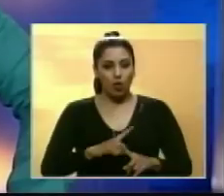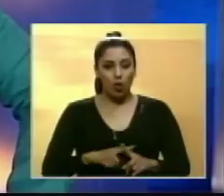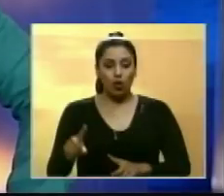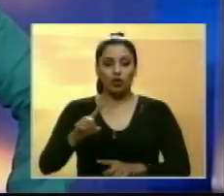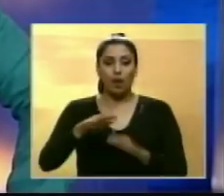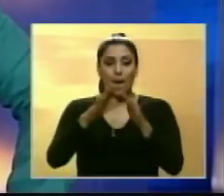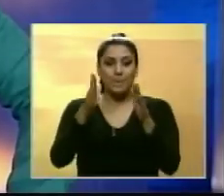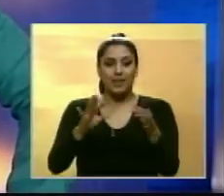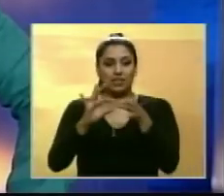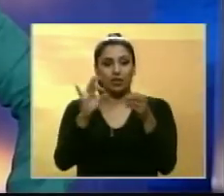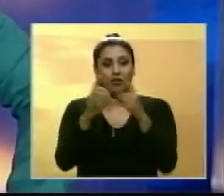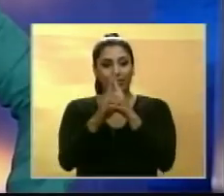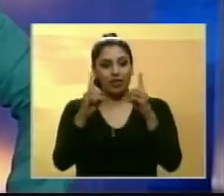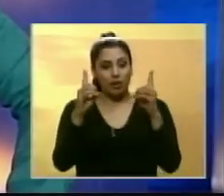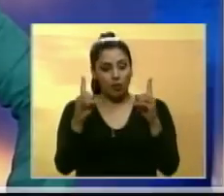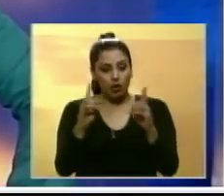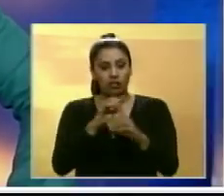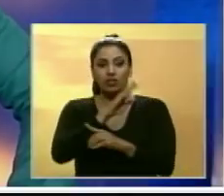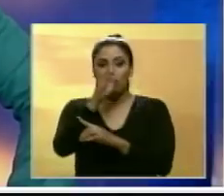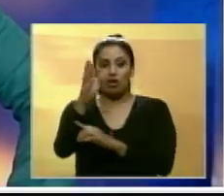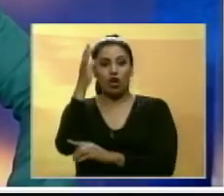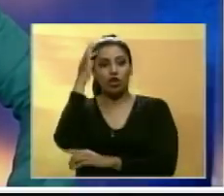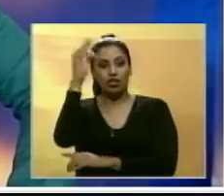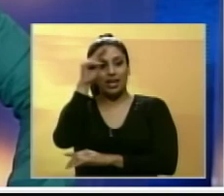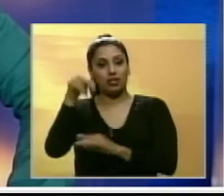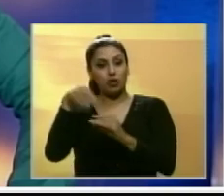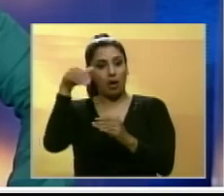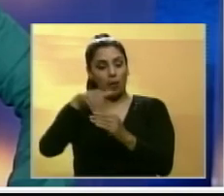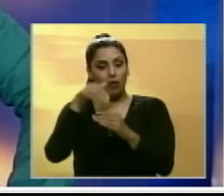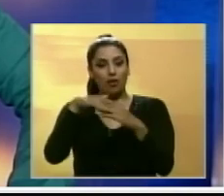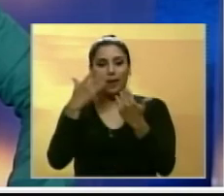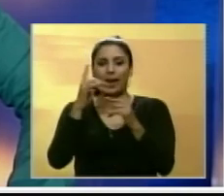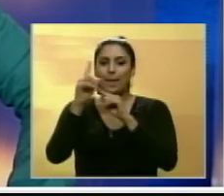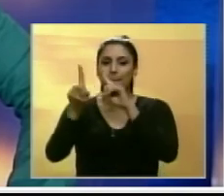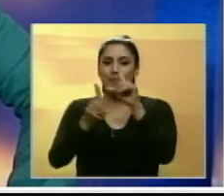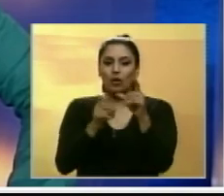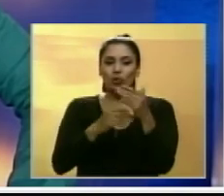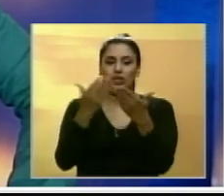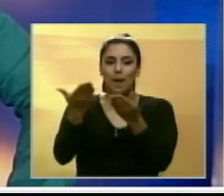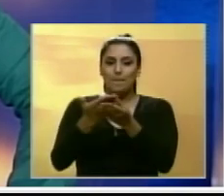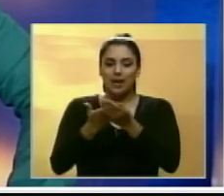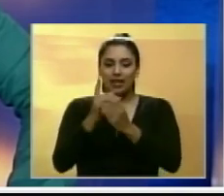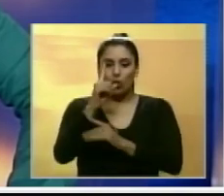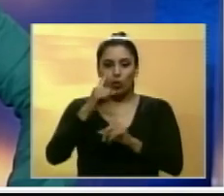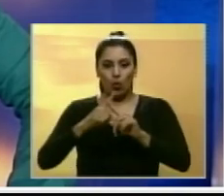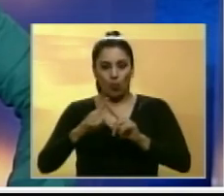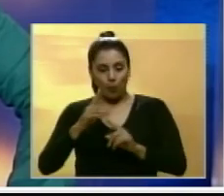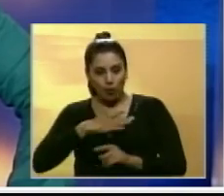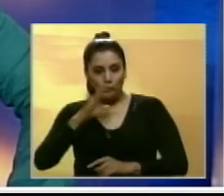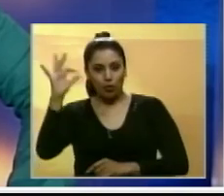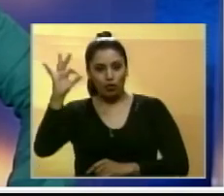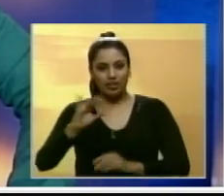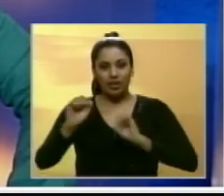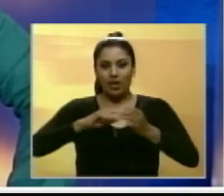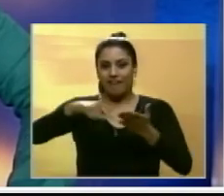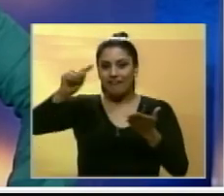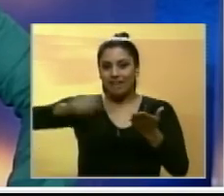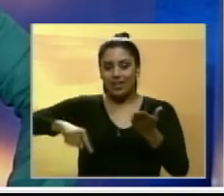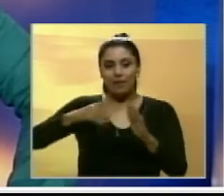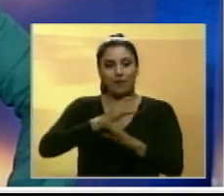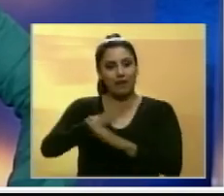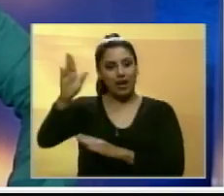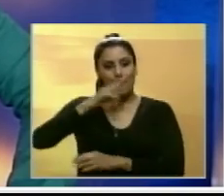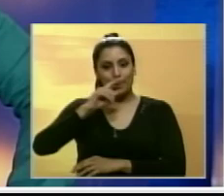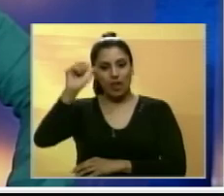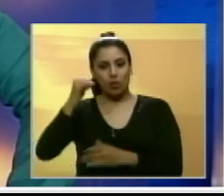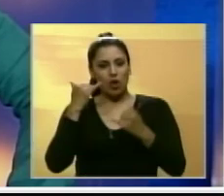La Mesa de la Unidad Democrática acudió al Consejo Nacional Electoral para solicitar la planilla del 1% de las firmas y activar el referéndum revocatorio.